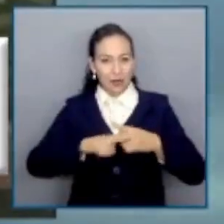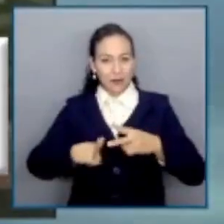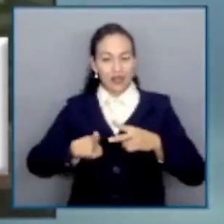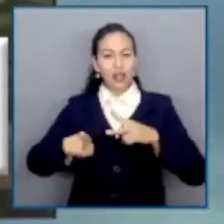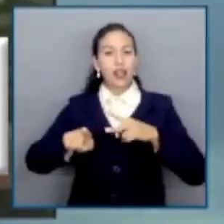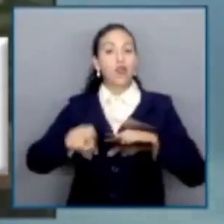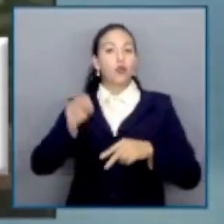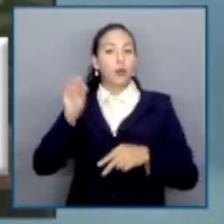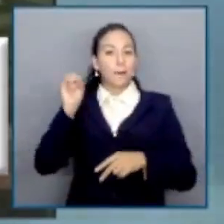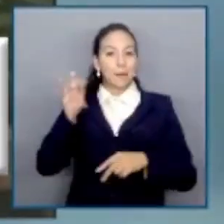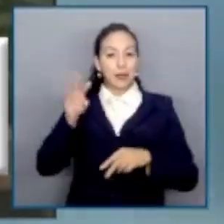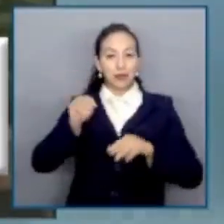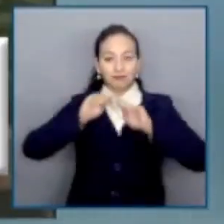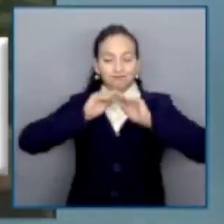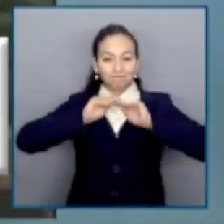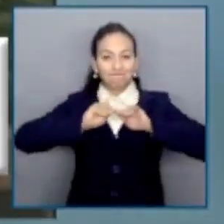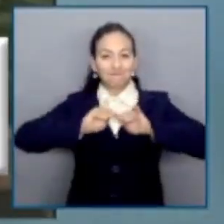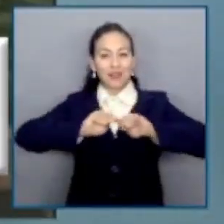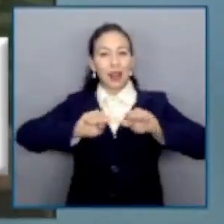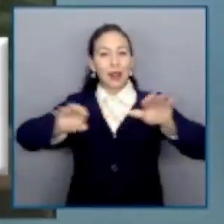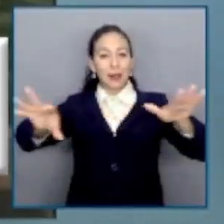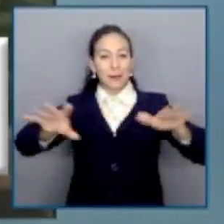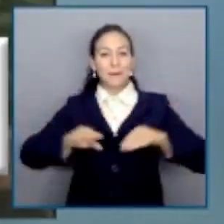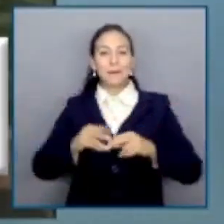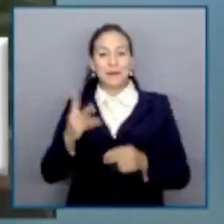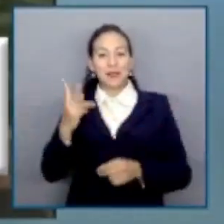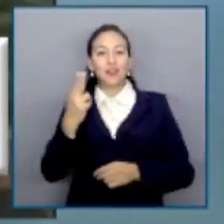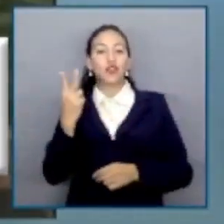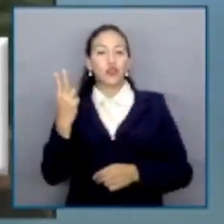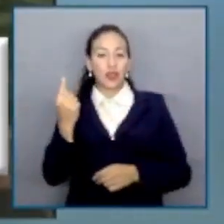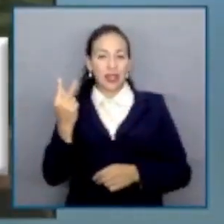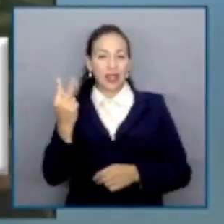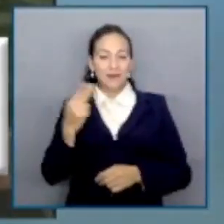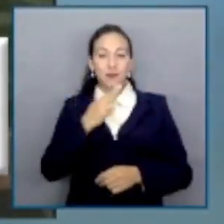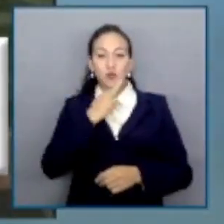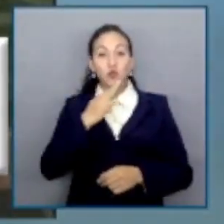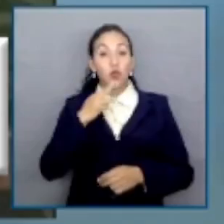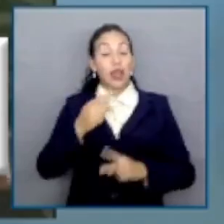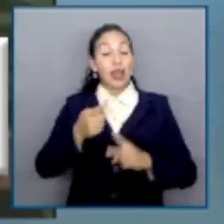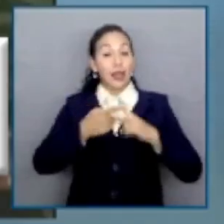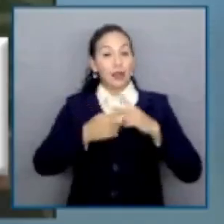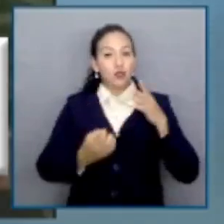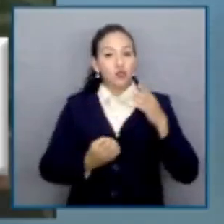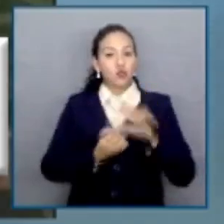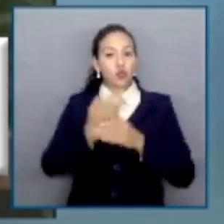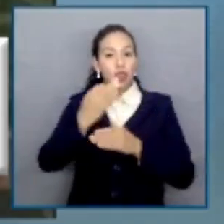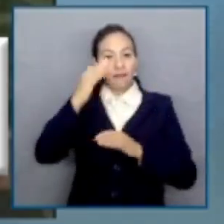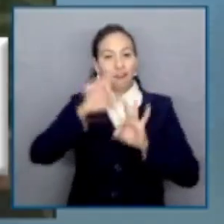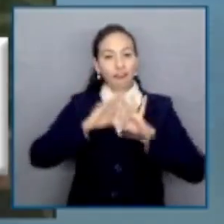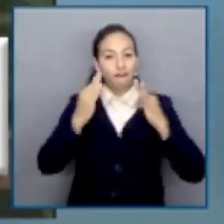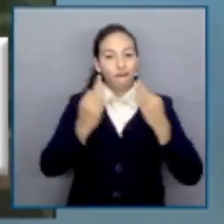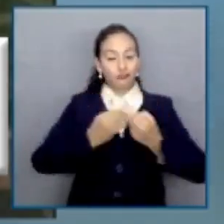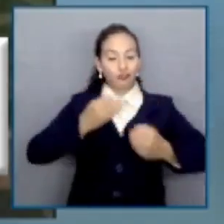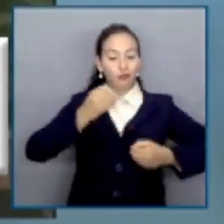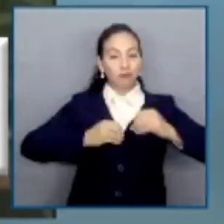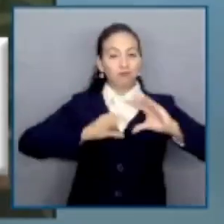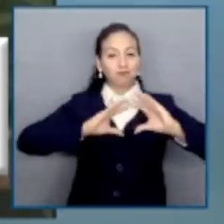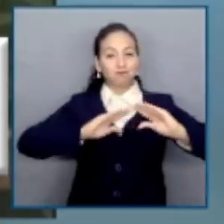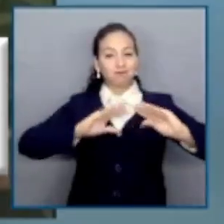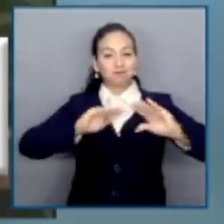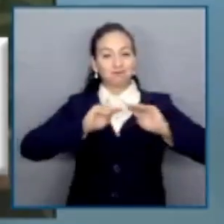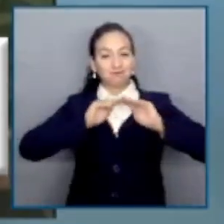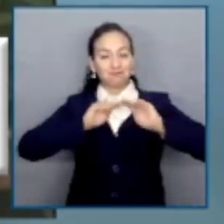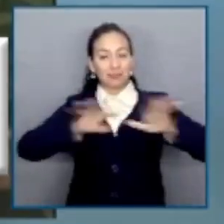del canal judicial marca el inicio de una nueva etapa que seguramente permitirá una